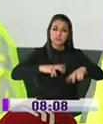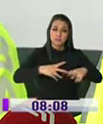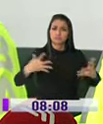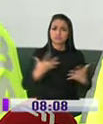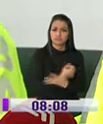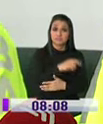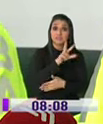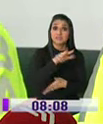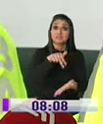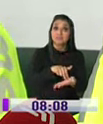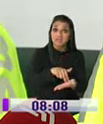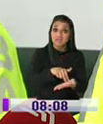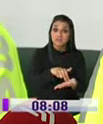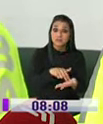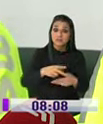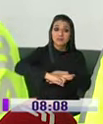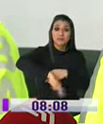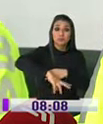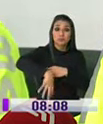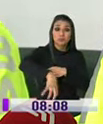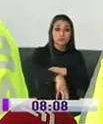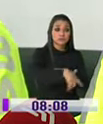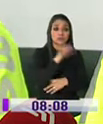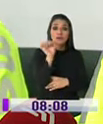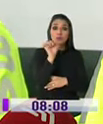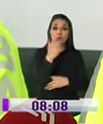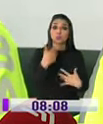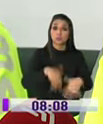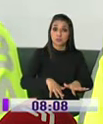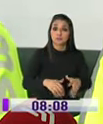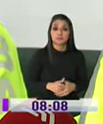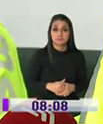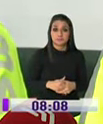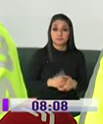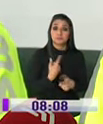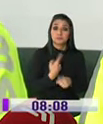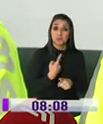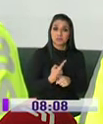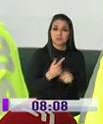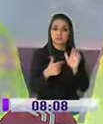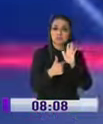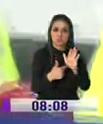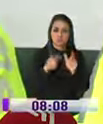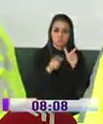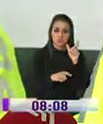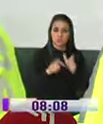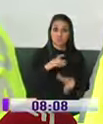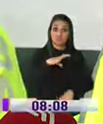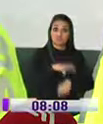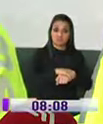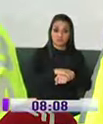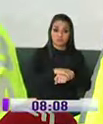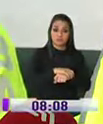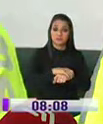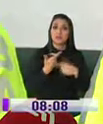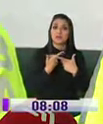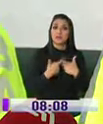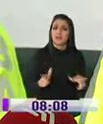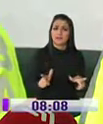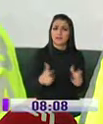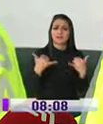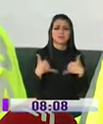3.000 accesorios y autopartes de vehículos, lo cual nos demuestra la habitualidad en el cometimiento de este tipo